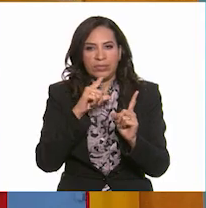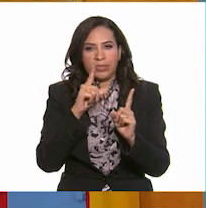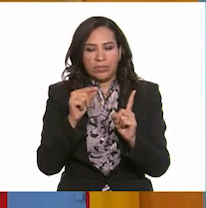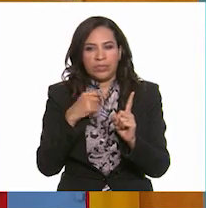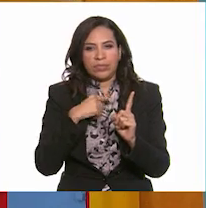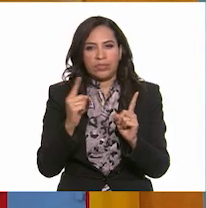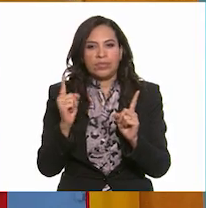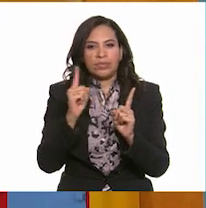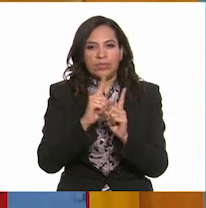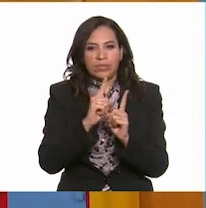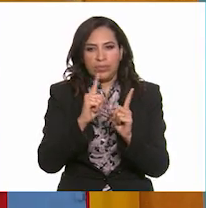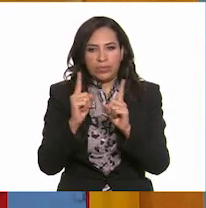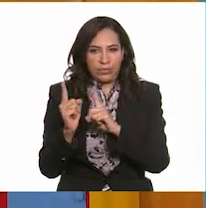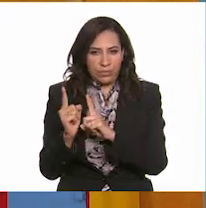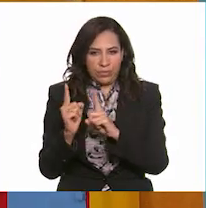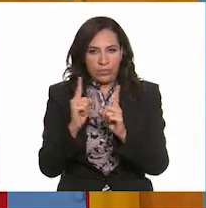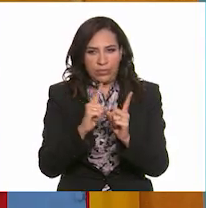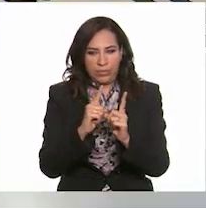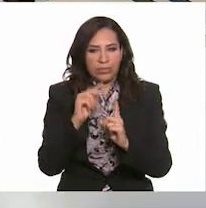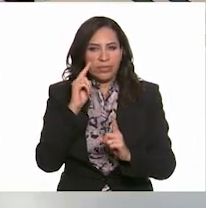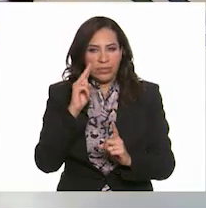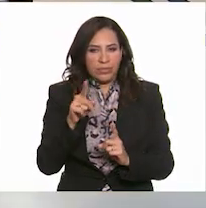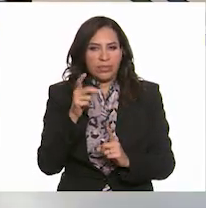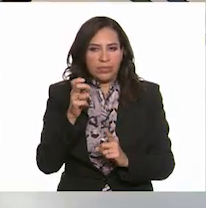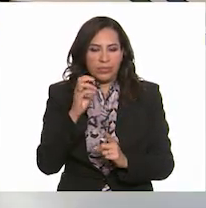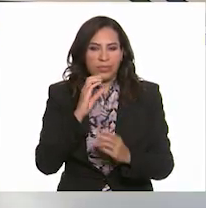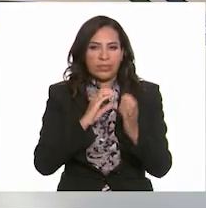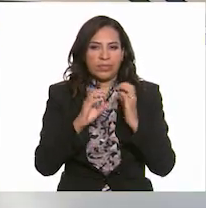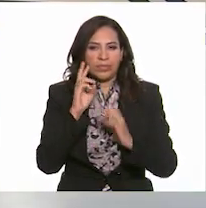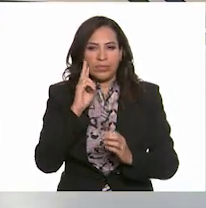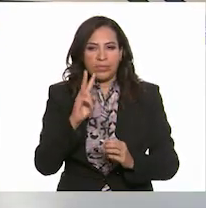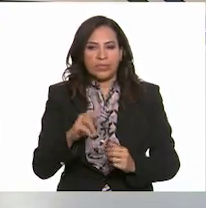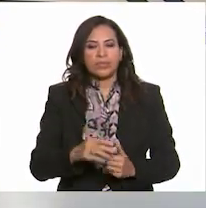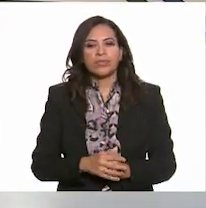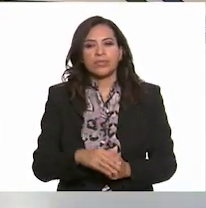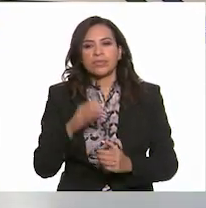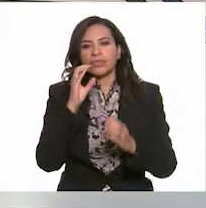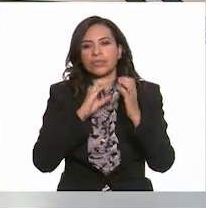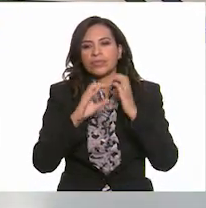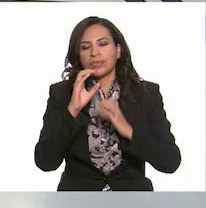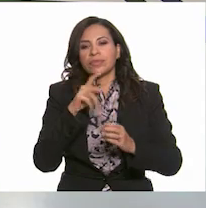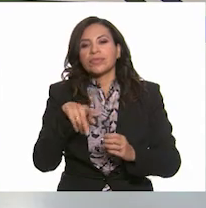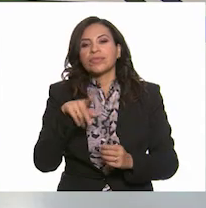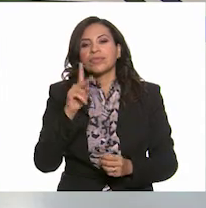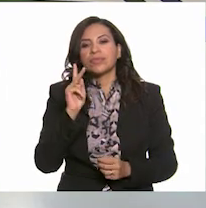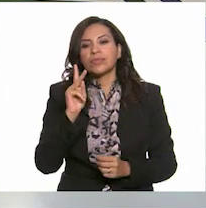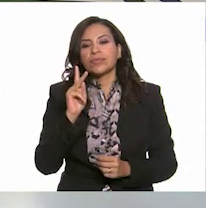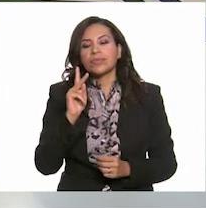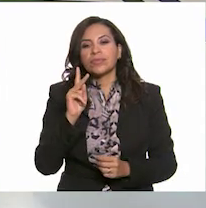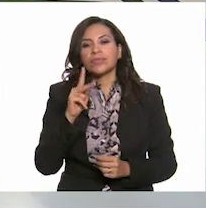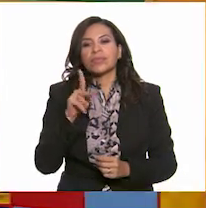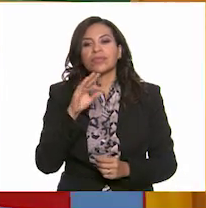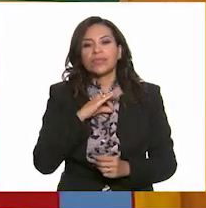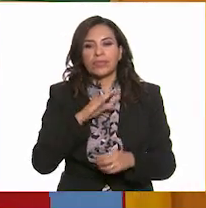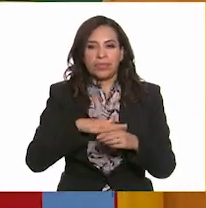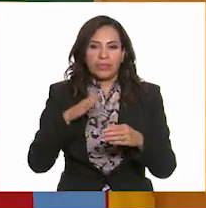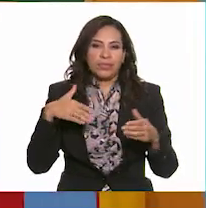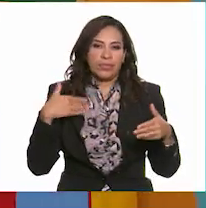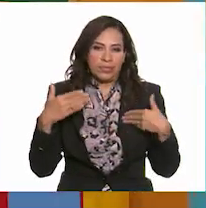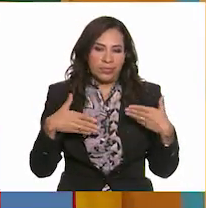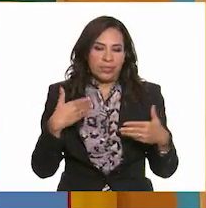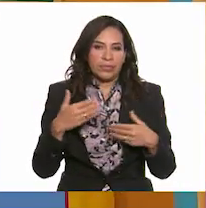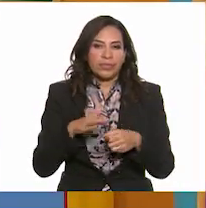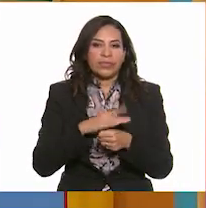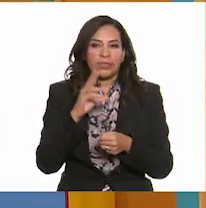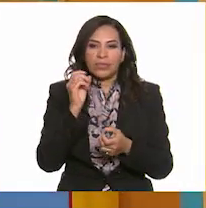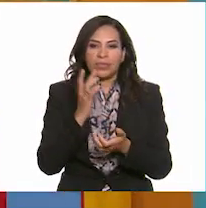hacia adelante y luego al revés. Ah, ok. Y es así como un Amo a To. Pero se puede hacer más divertido.